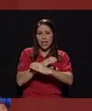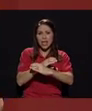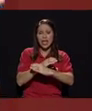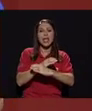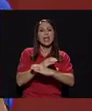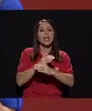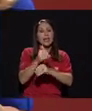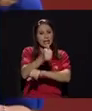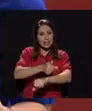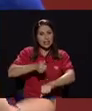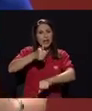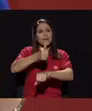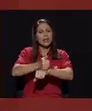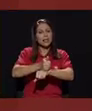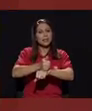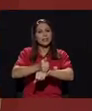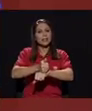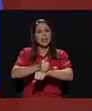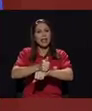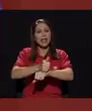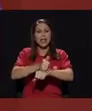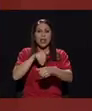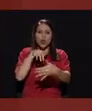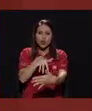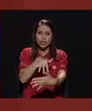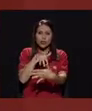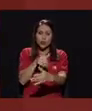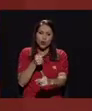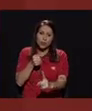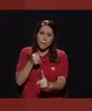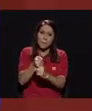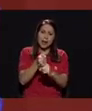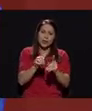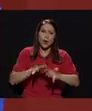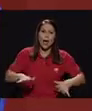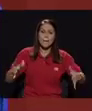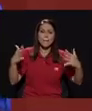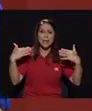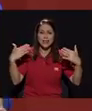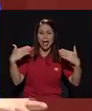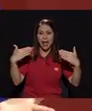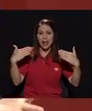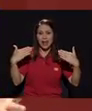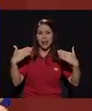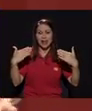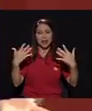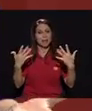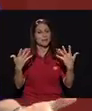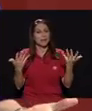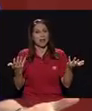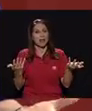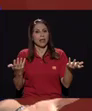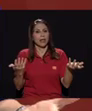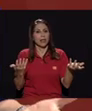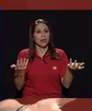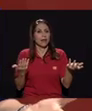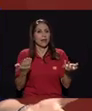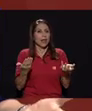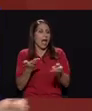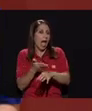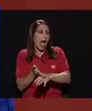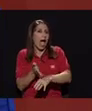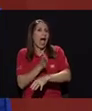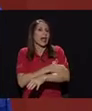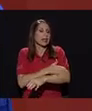que establece todo lo que es los estudios de impacto ambiental antes de un desarrollo, por lo menos del